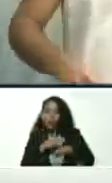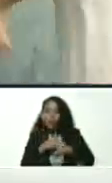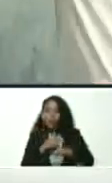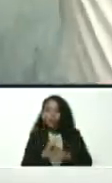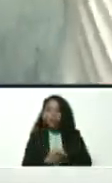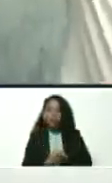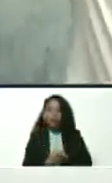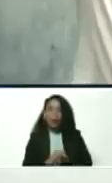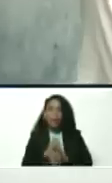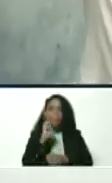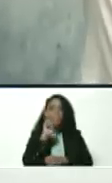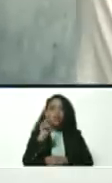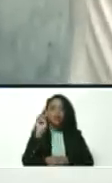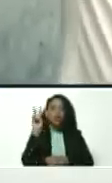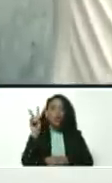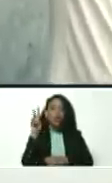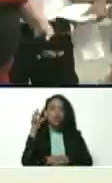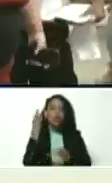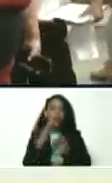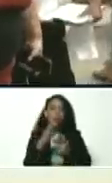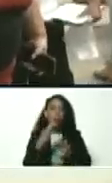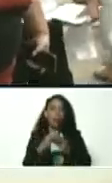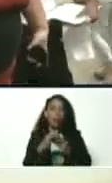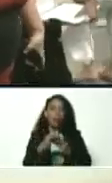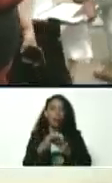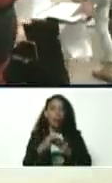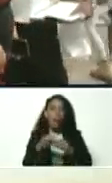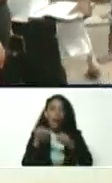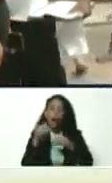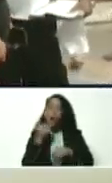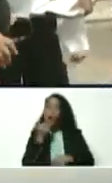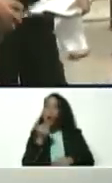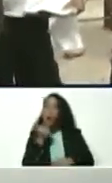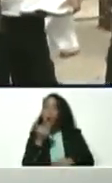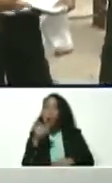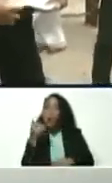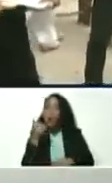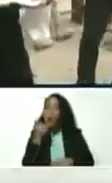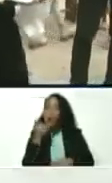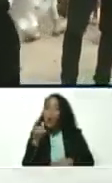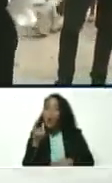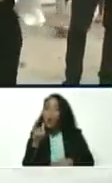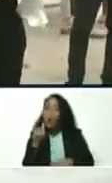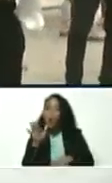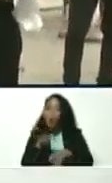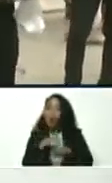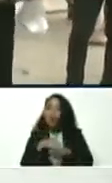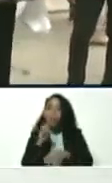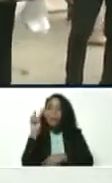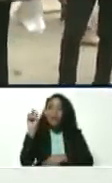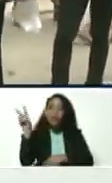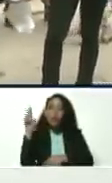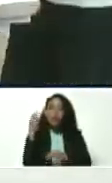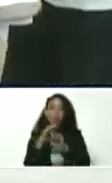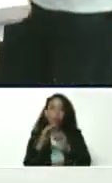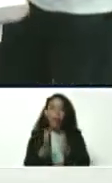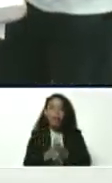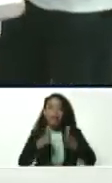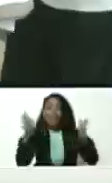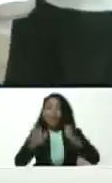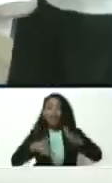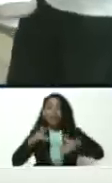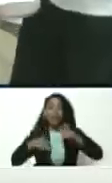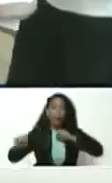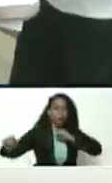22 de septiembre a partir de este jueves 22 de septiembre en grandes actos de